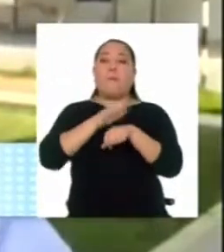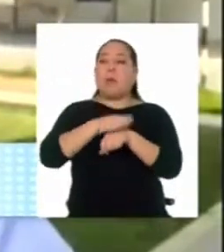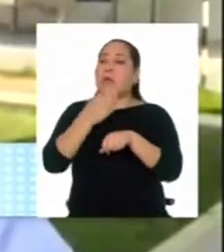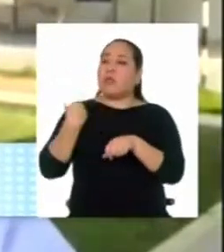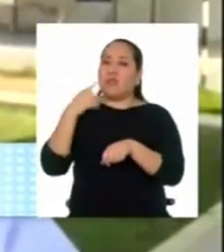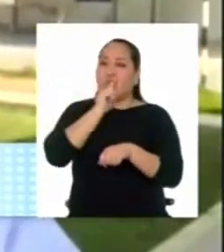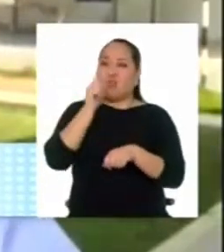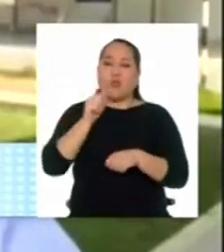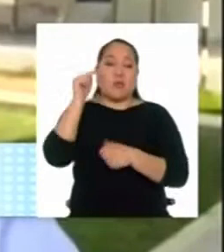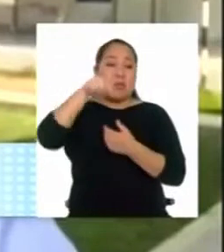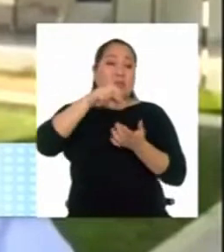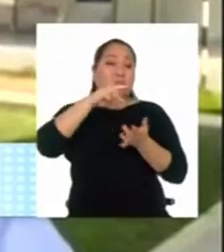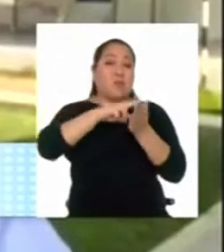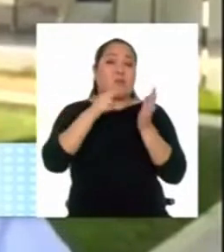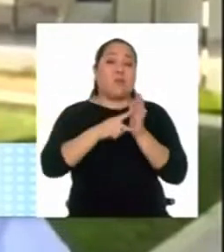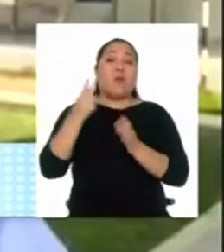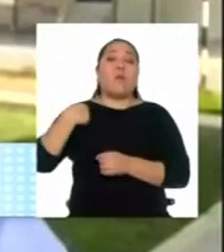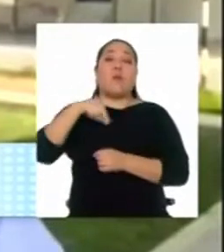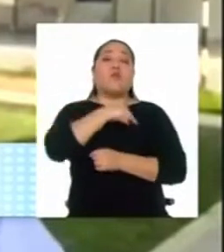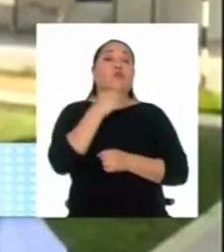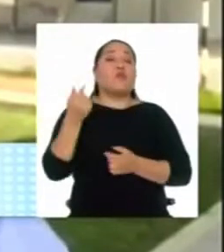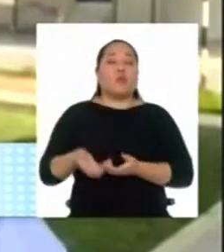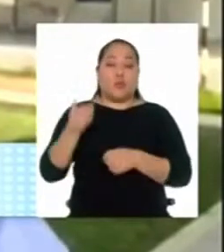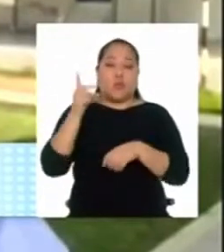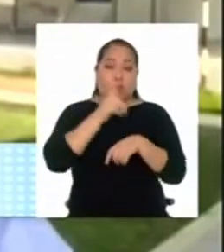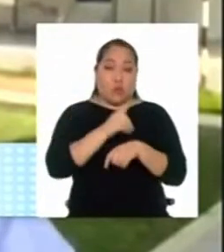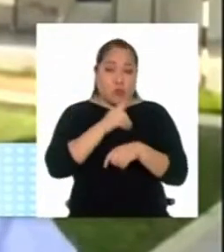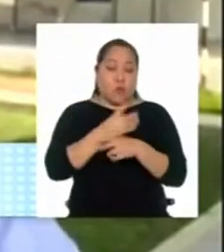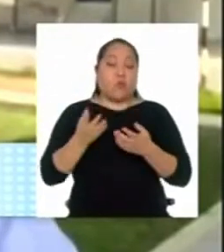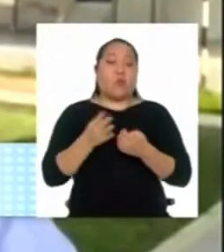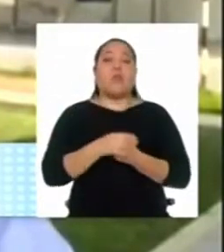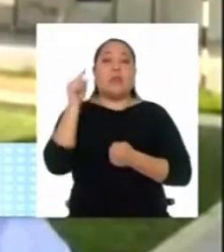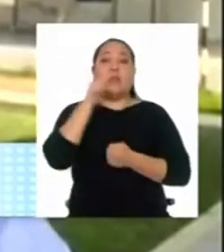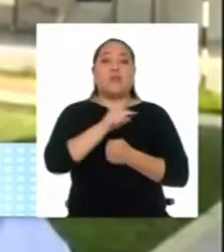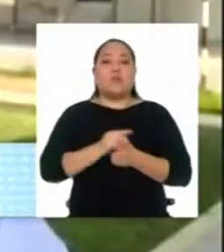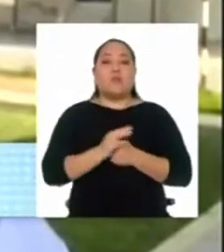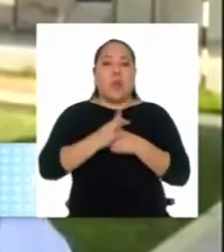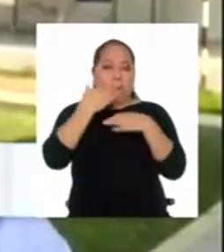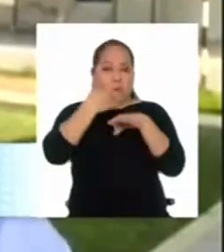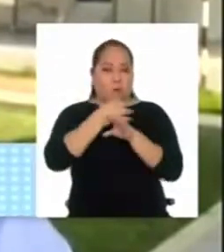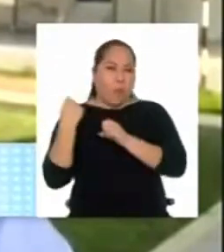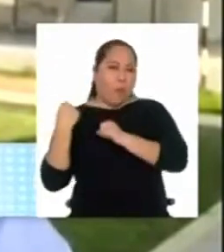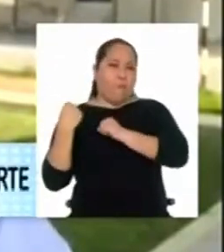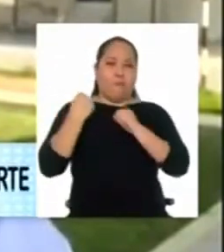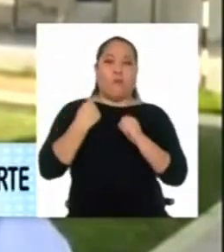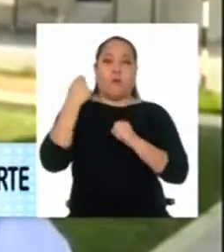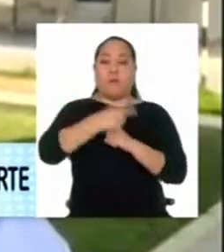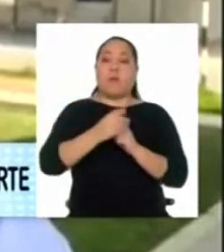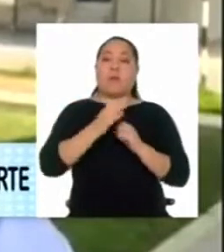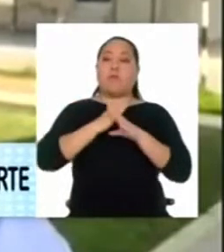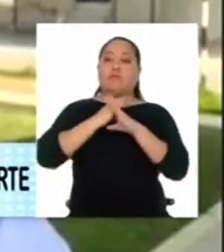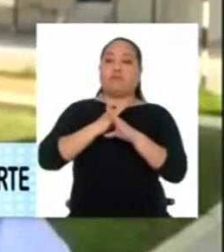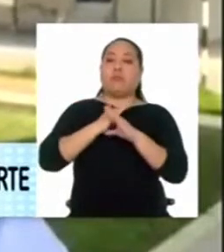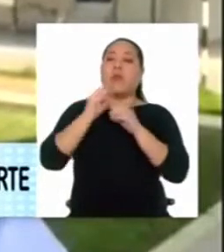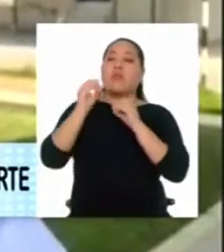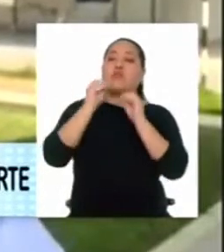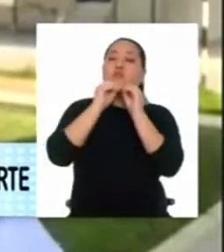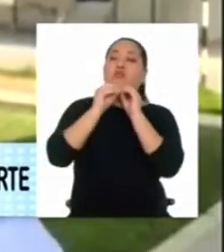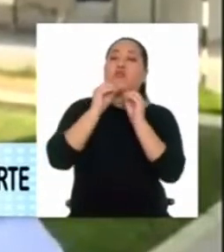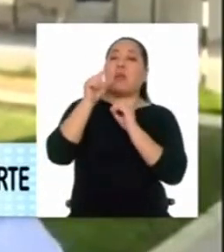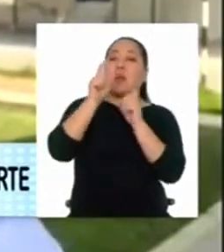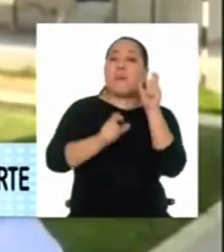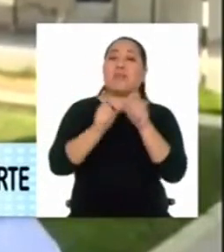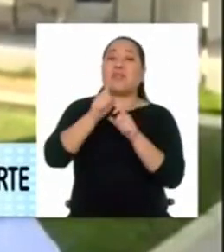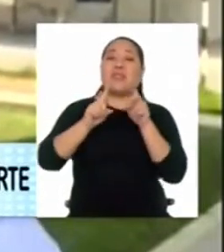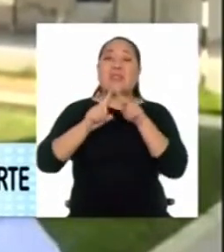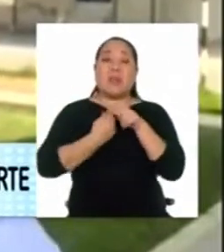prevención. Esto significa para nosotros los médicos un arma poderosa para poder tratar a nuestros pacientes cuando